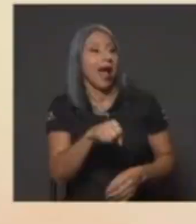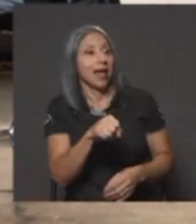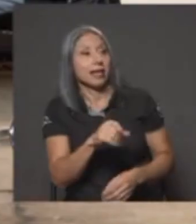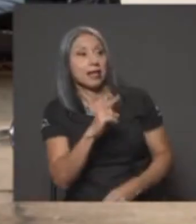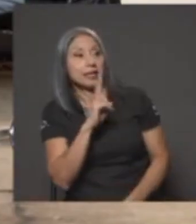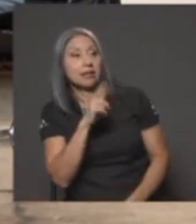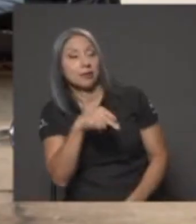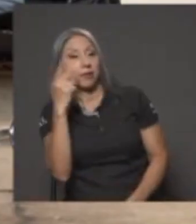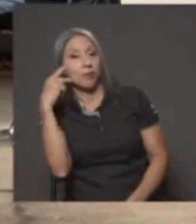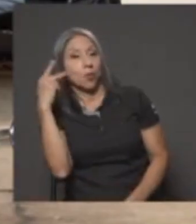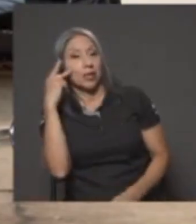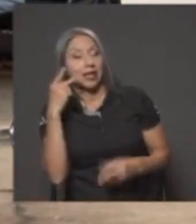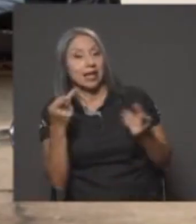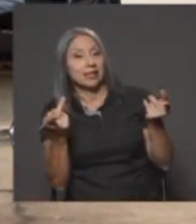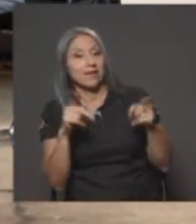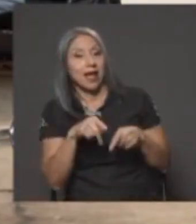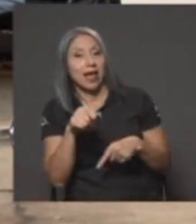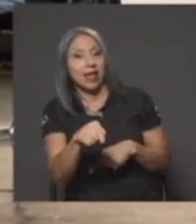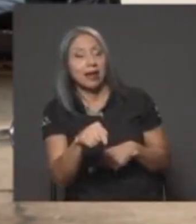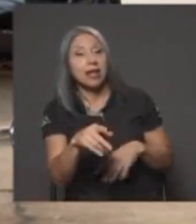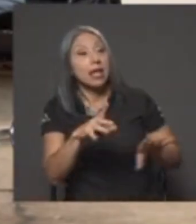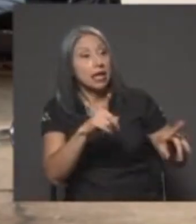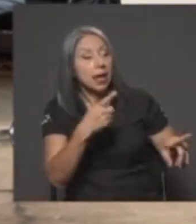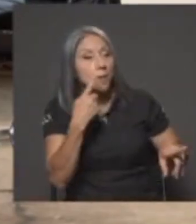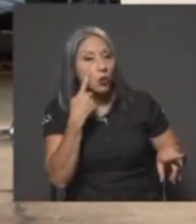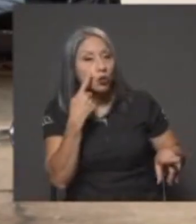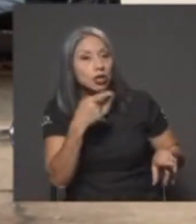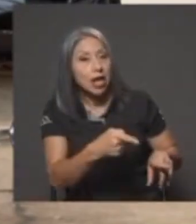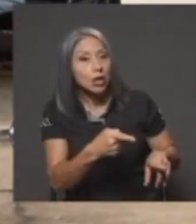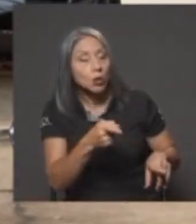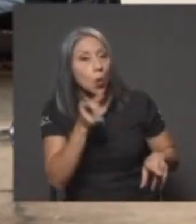turismo, que por cierto,